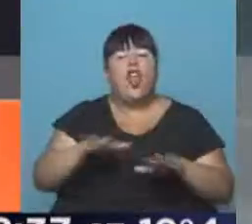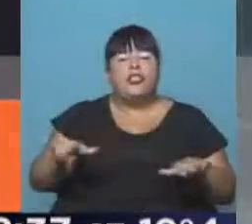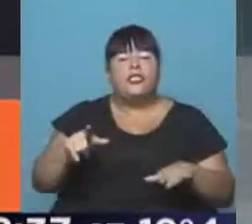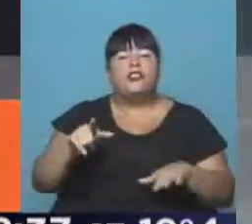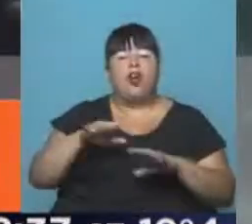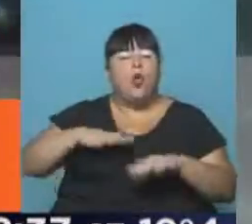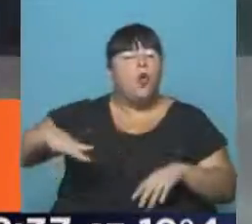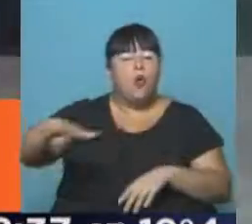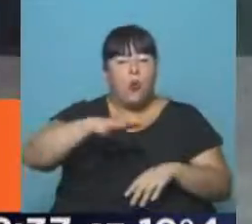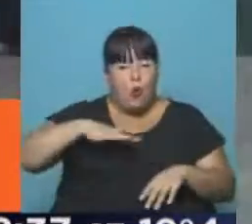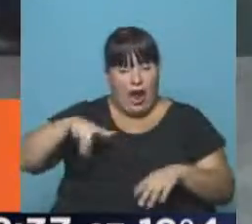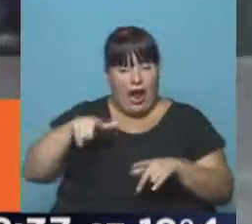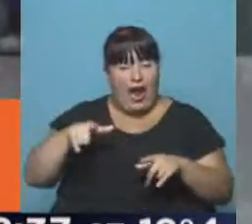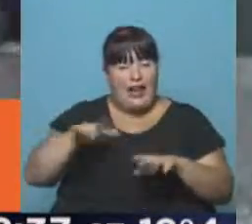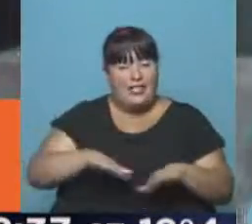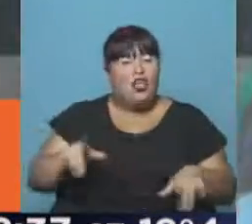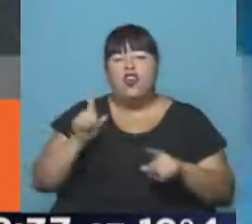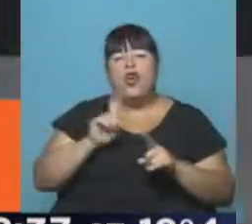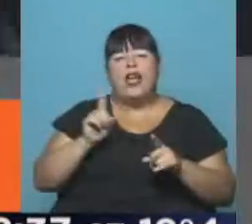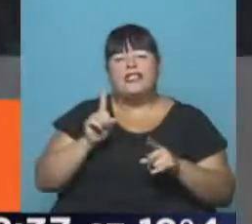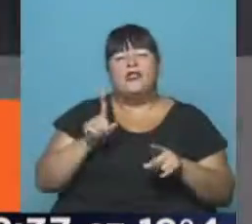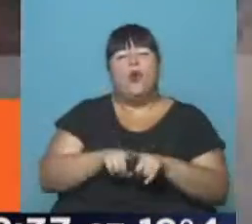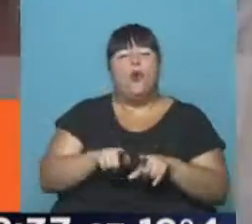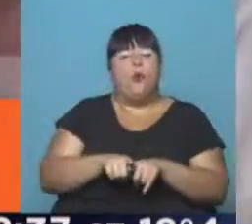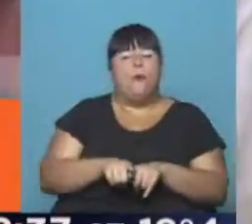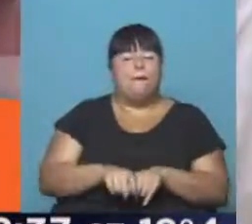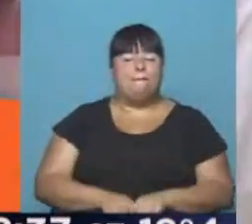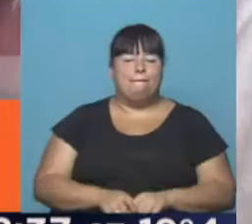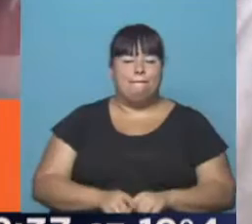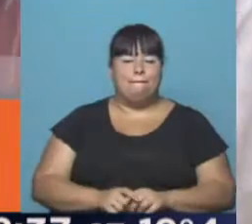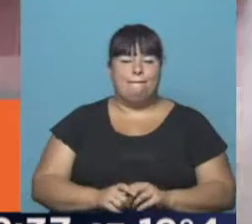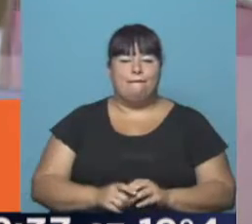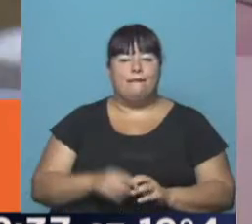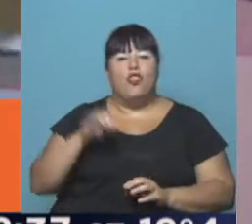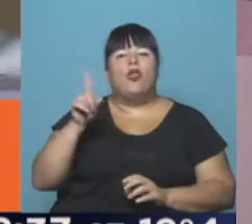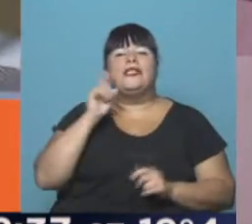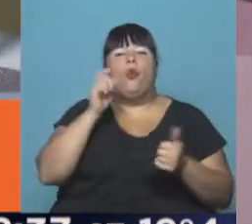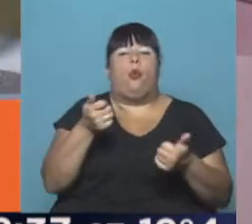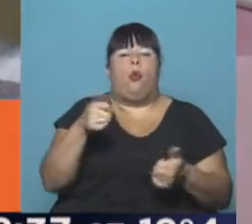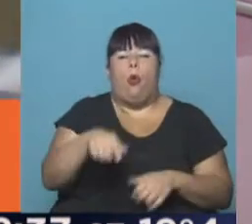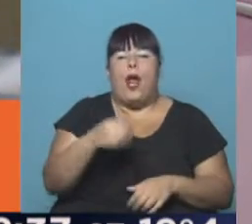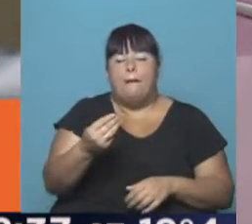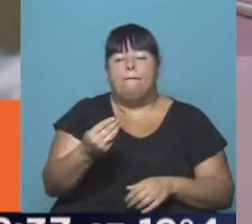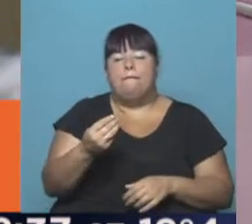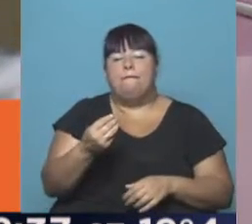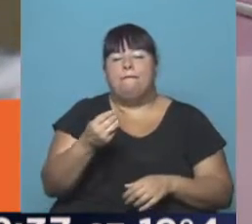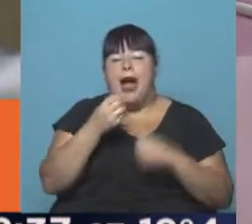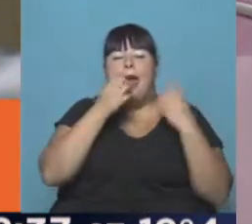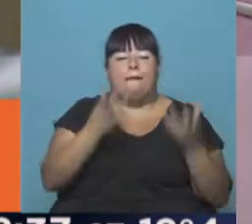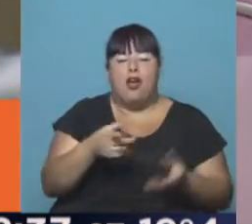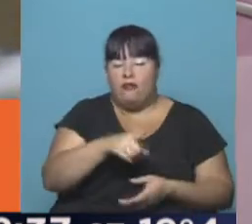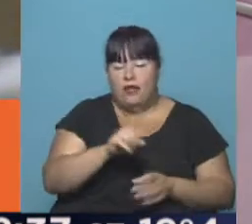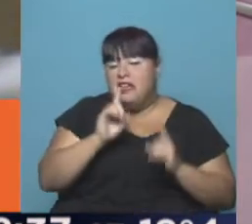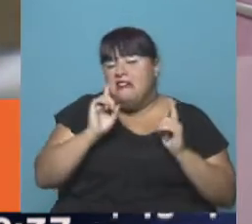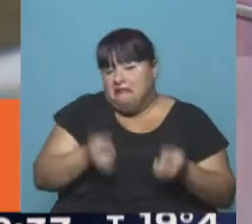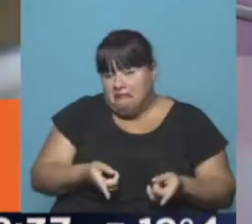el ámbito en el que estaba ese chico no era absolutamente propicio para esas mejoras. Y